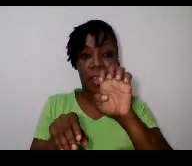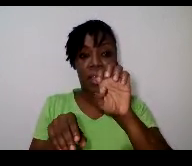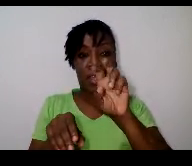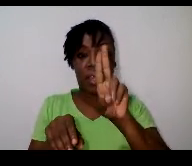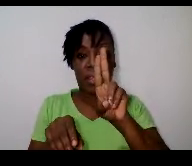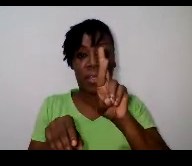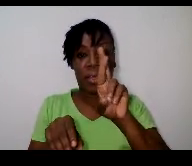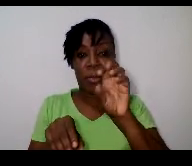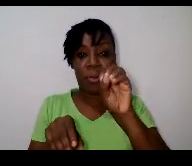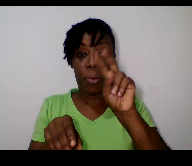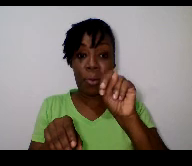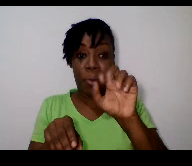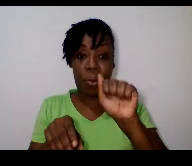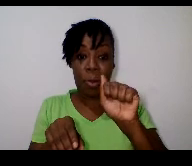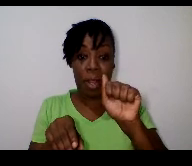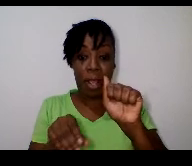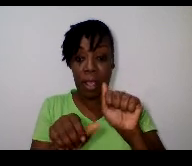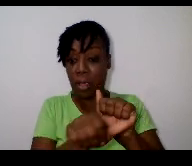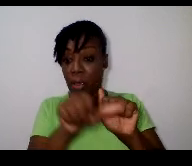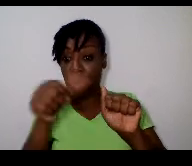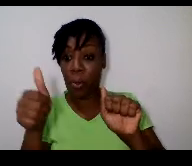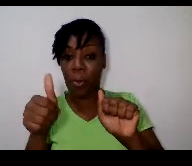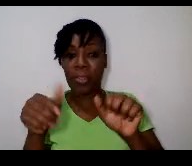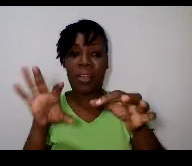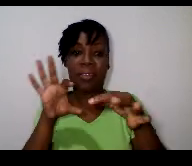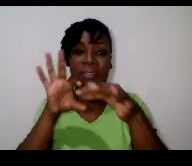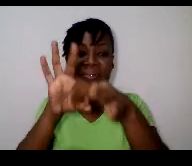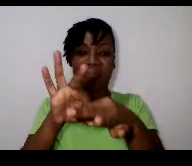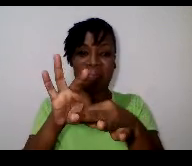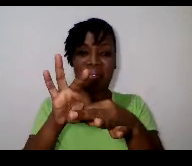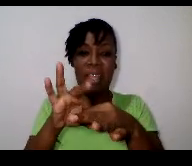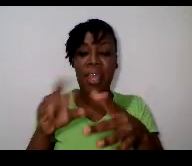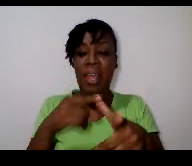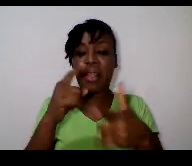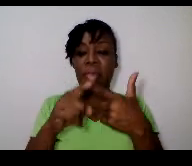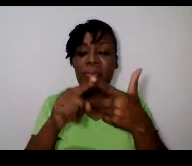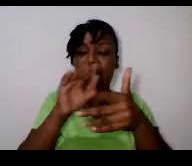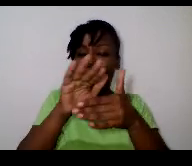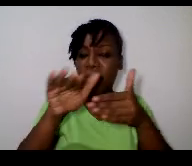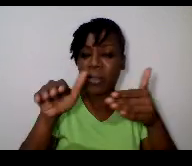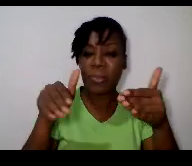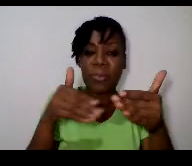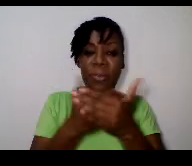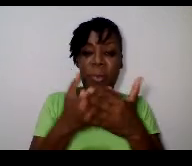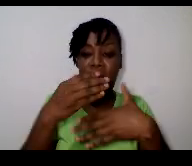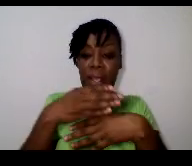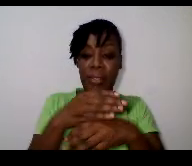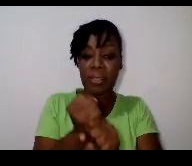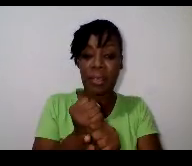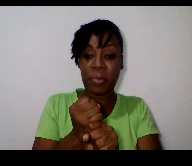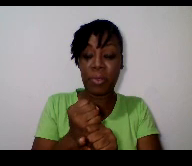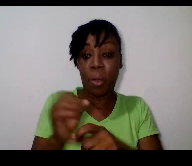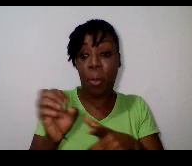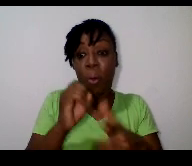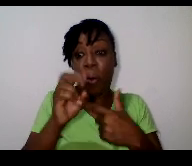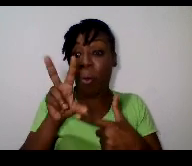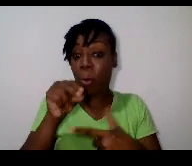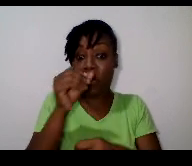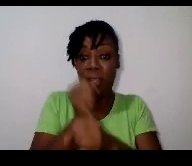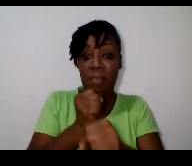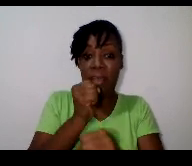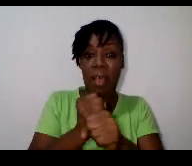fortalecer. Por el contrario, todo lo que se deje de hacer son neuronas que se van a morir. Y esto se llama